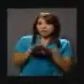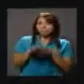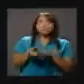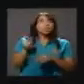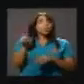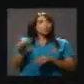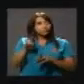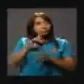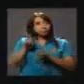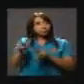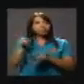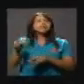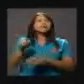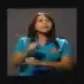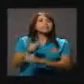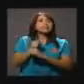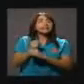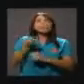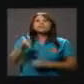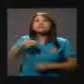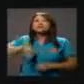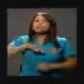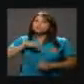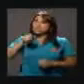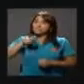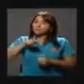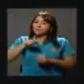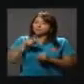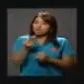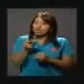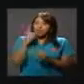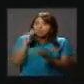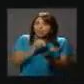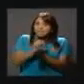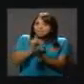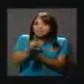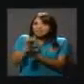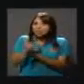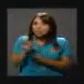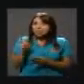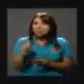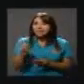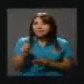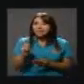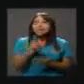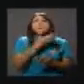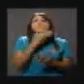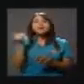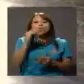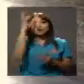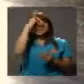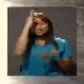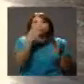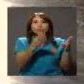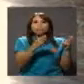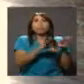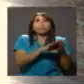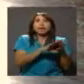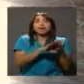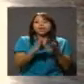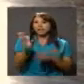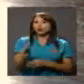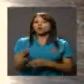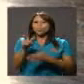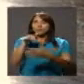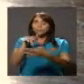necesitamos dinero para investigación urgente es mejor cerrar filosofía y que los muchachos se preparen en la ciencia y en la investigación